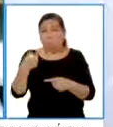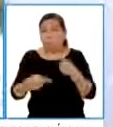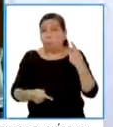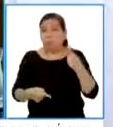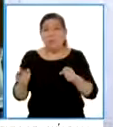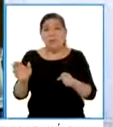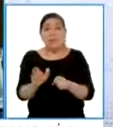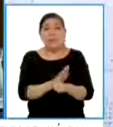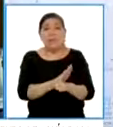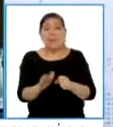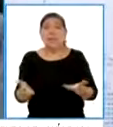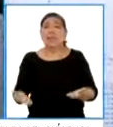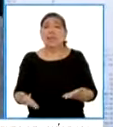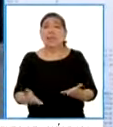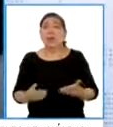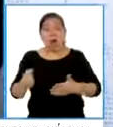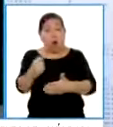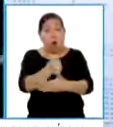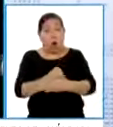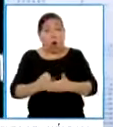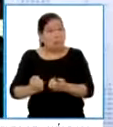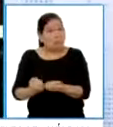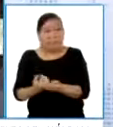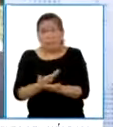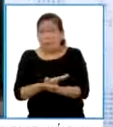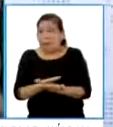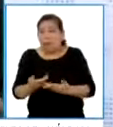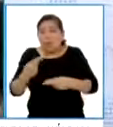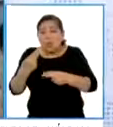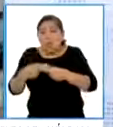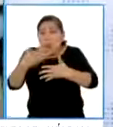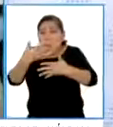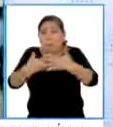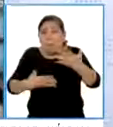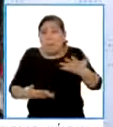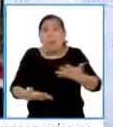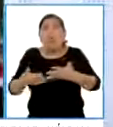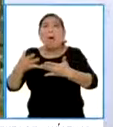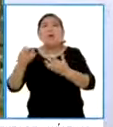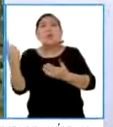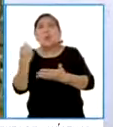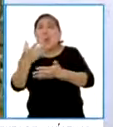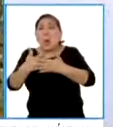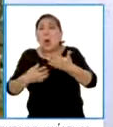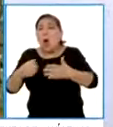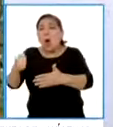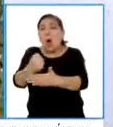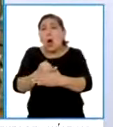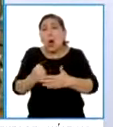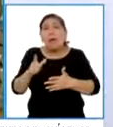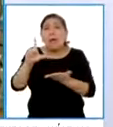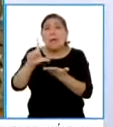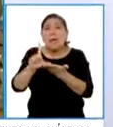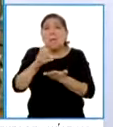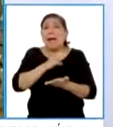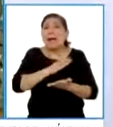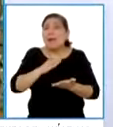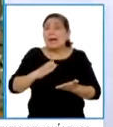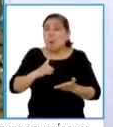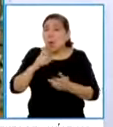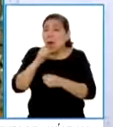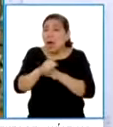poder abastecer a las ollas comunes? No tenemos ni siquiera un padrón, solamente tenemos el padrón de ollas comunes de Lima y Callao,